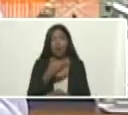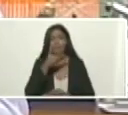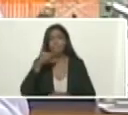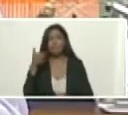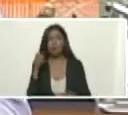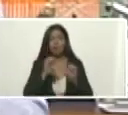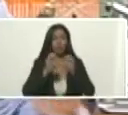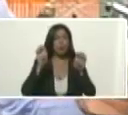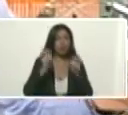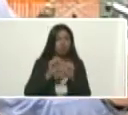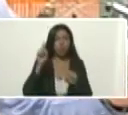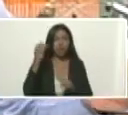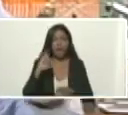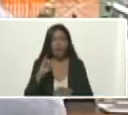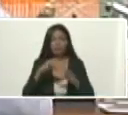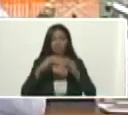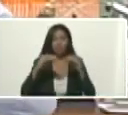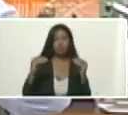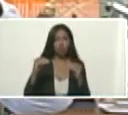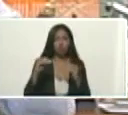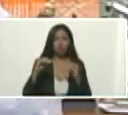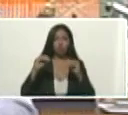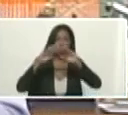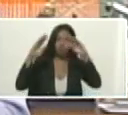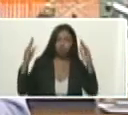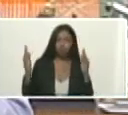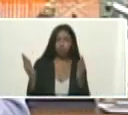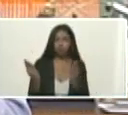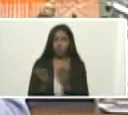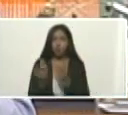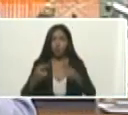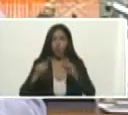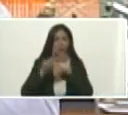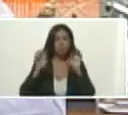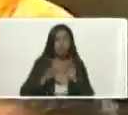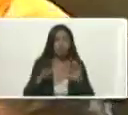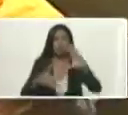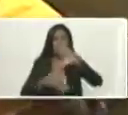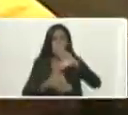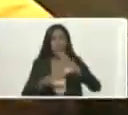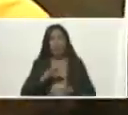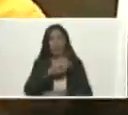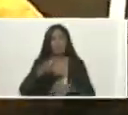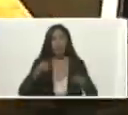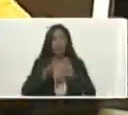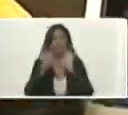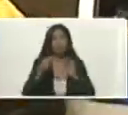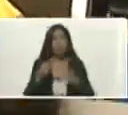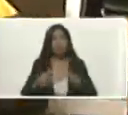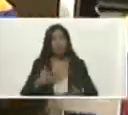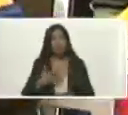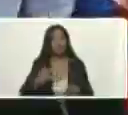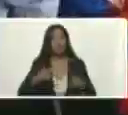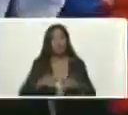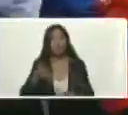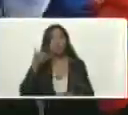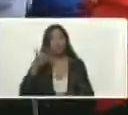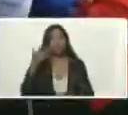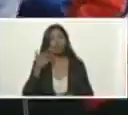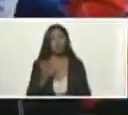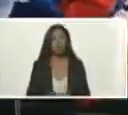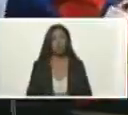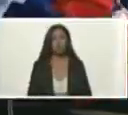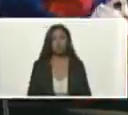mejores educaciones de todo este planeta Tierra, de América Latina y el Caribe. Sintámonos orgullosos